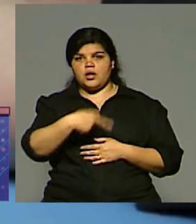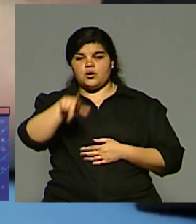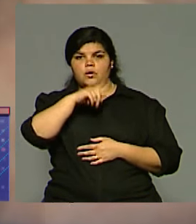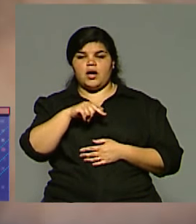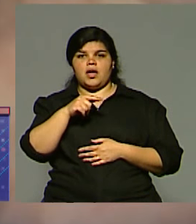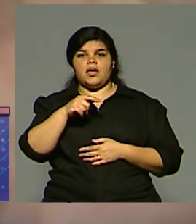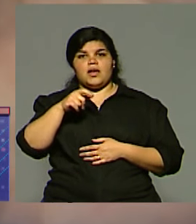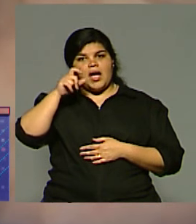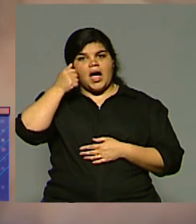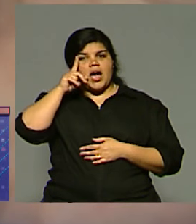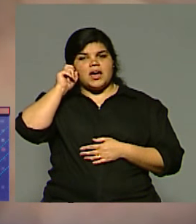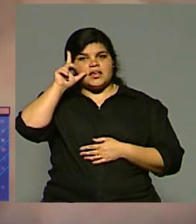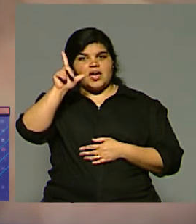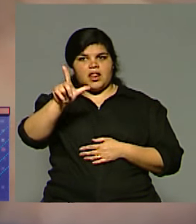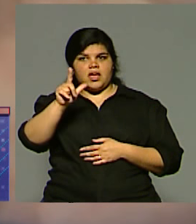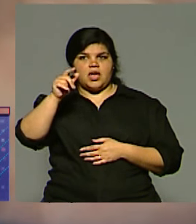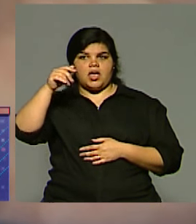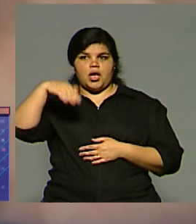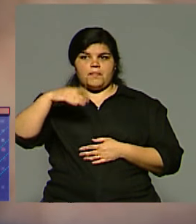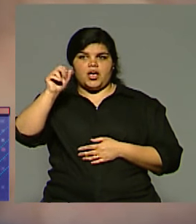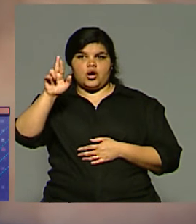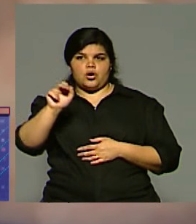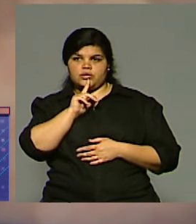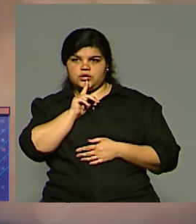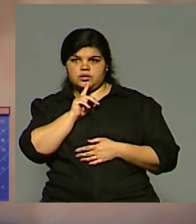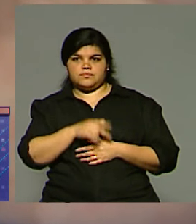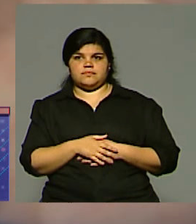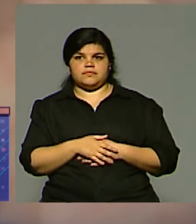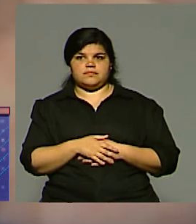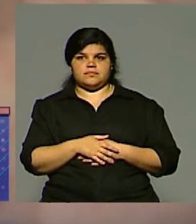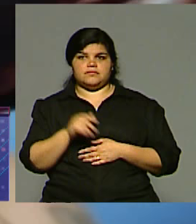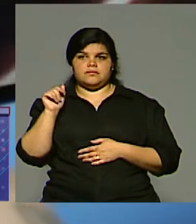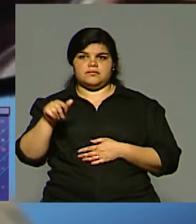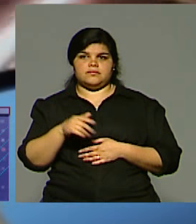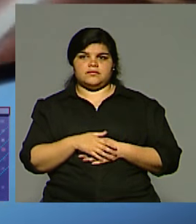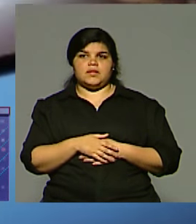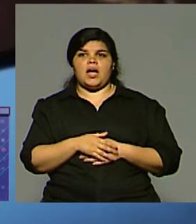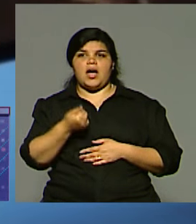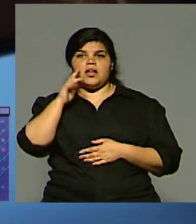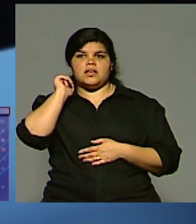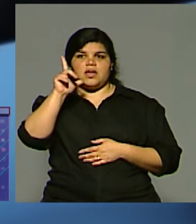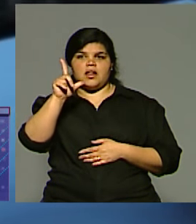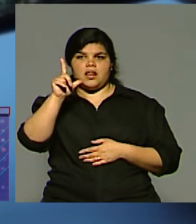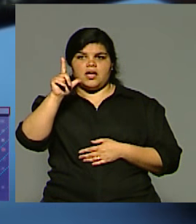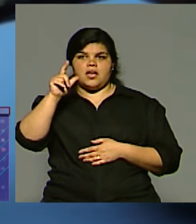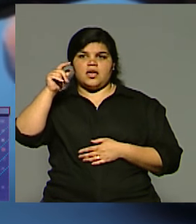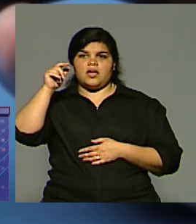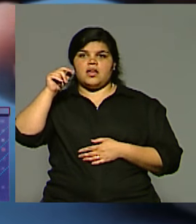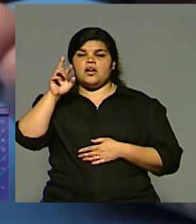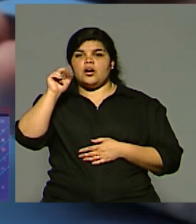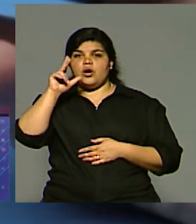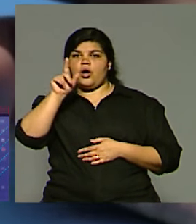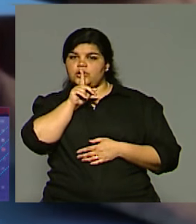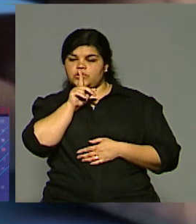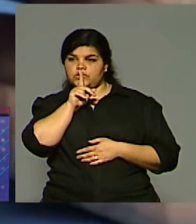@arielmcor, arielmcor, que creo que varias veces lo han puesto en la plaquita. Arielmcor es mi marca, que inclusive en